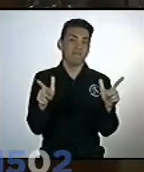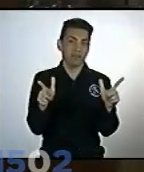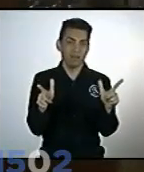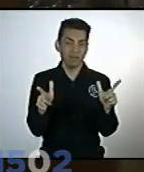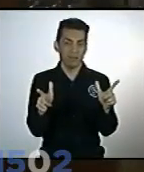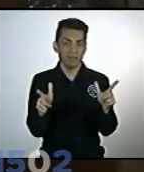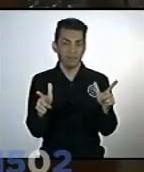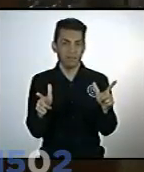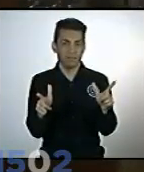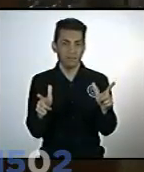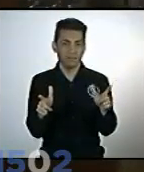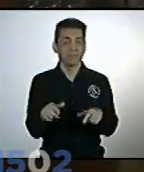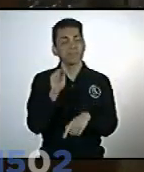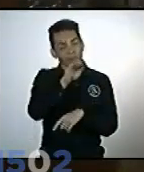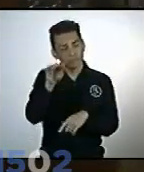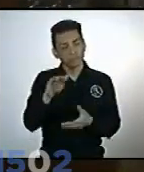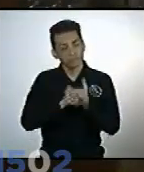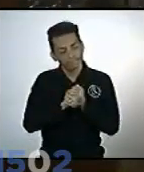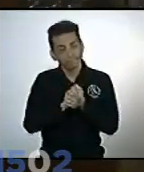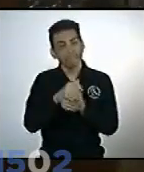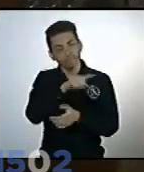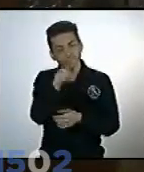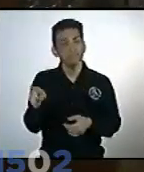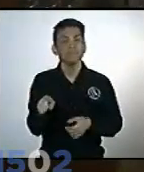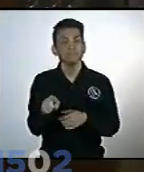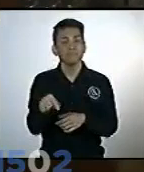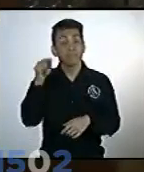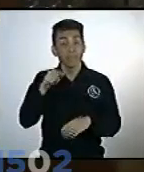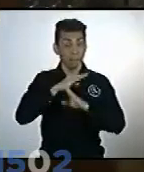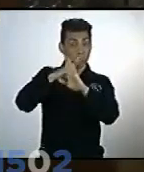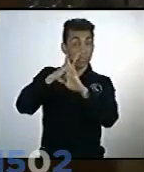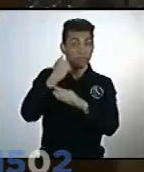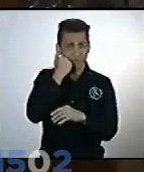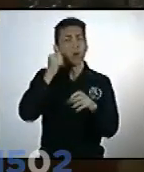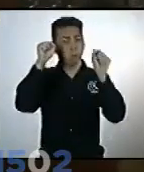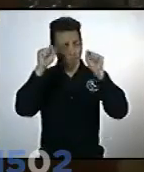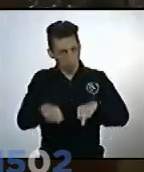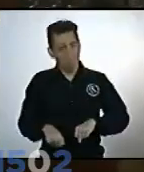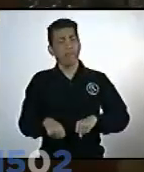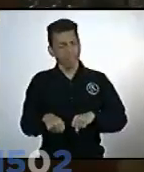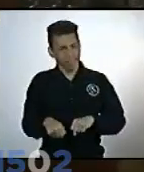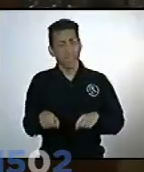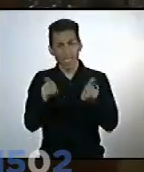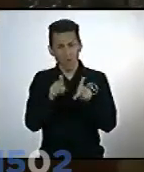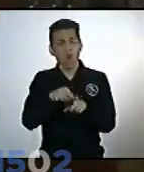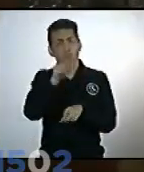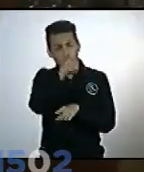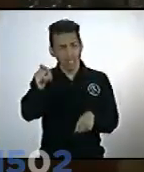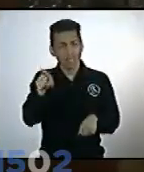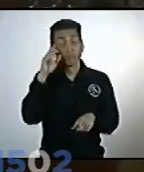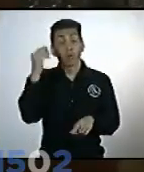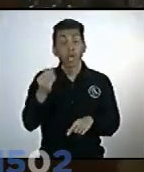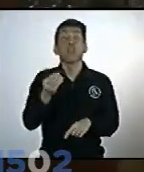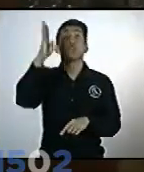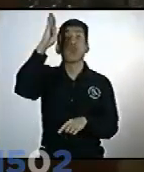cure. Estimados amigos, vencer esta enfermedad, yo sé que es posible, al igual que ustedes, porque